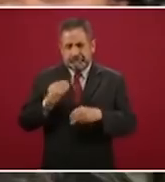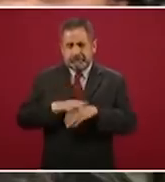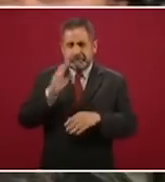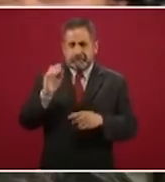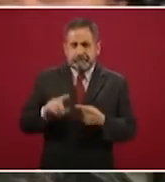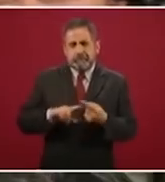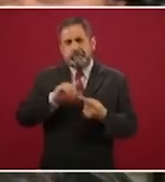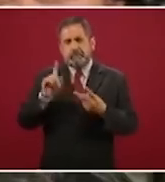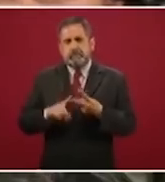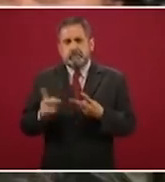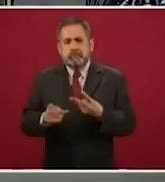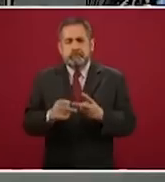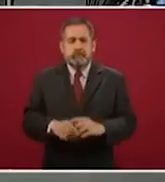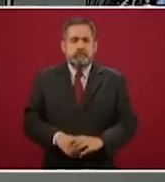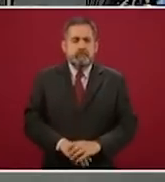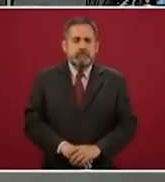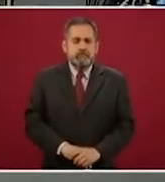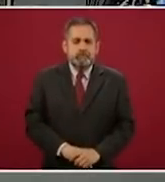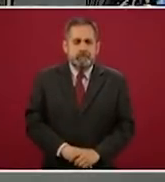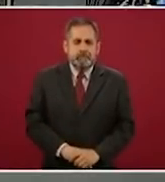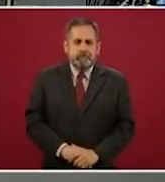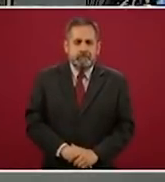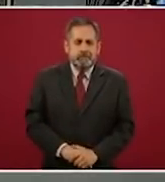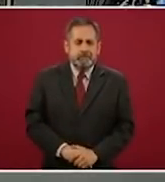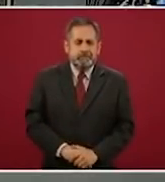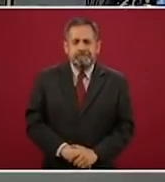me permite otra pregunta al final. Bueno, ya no